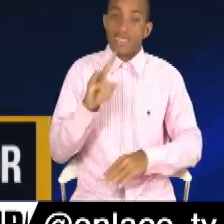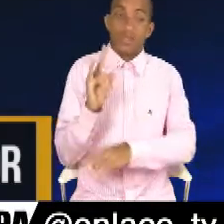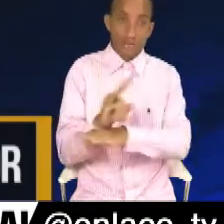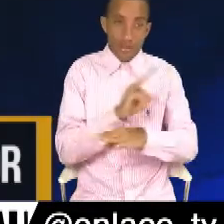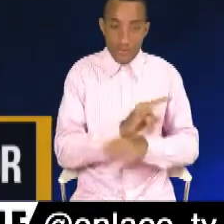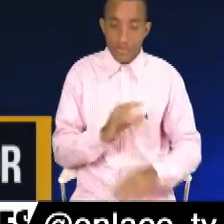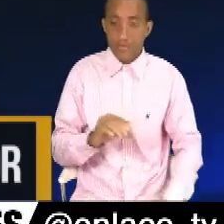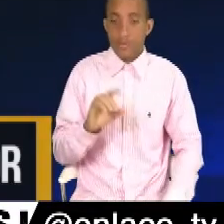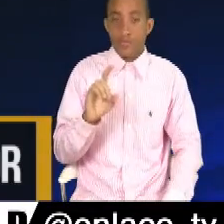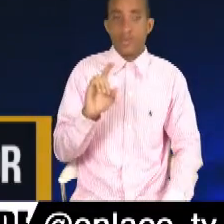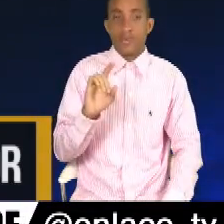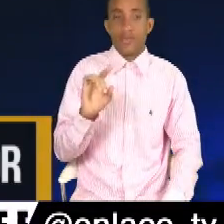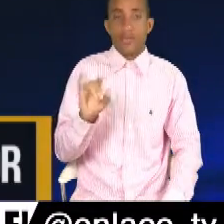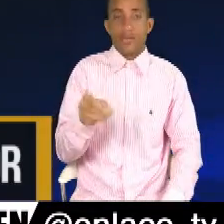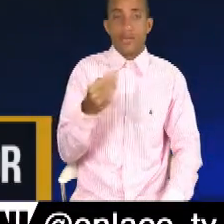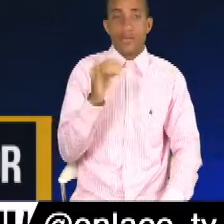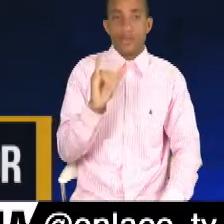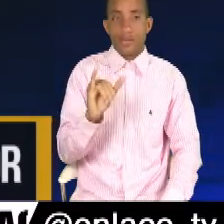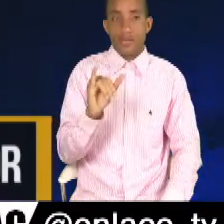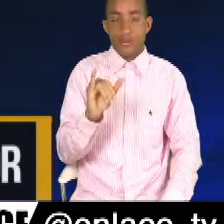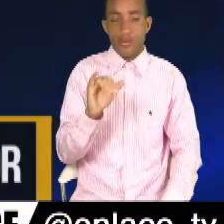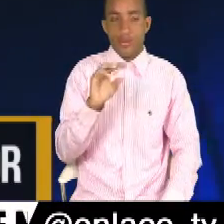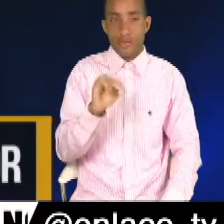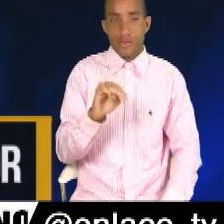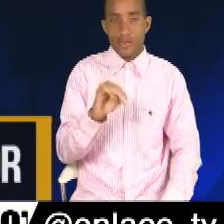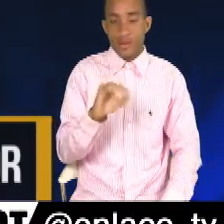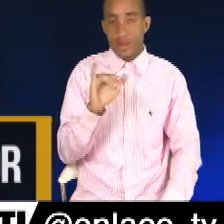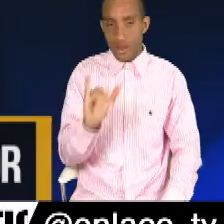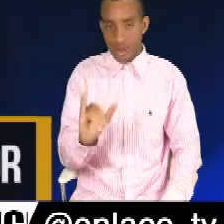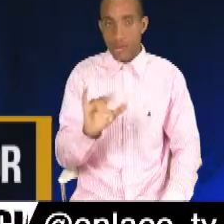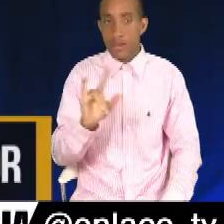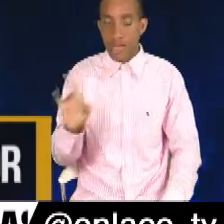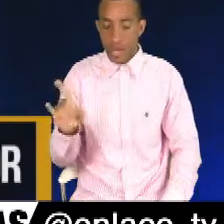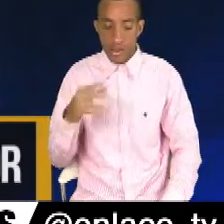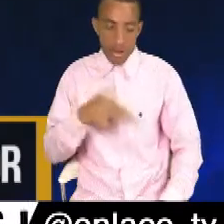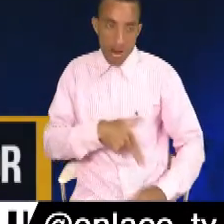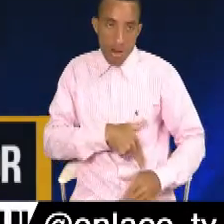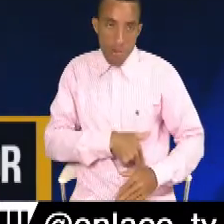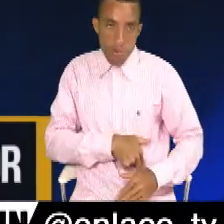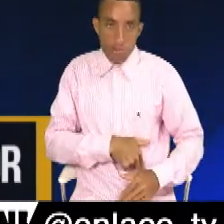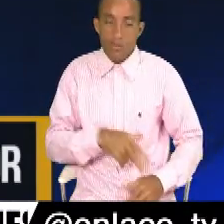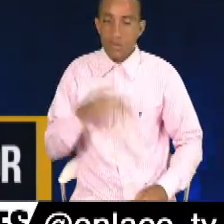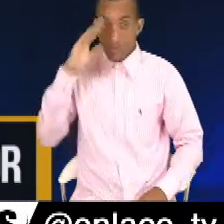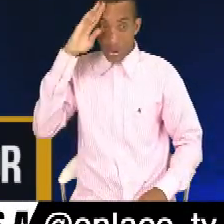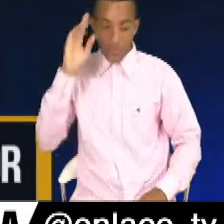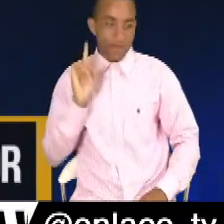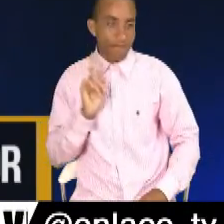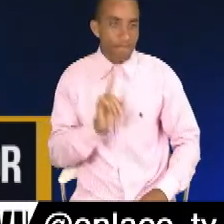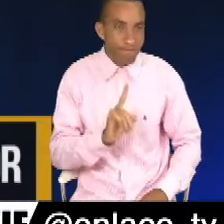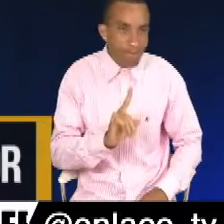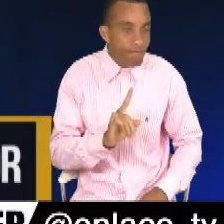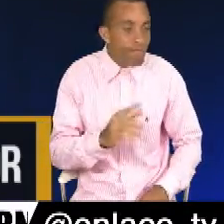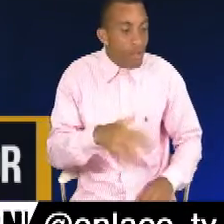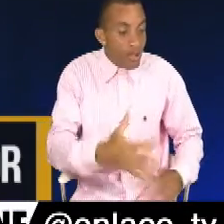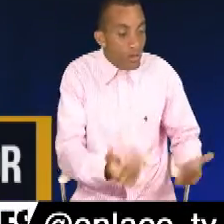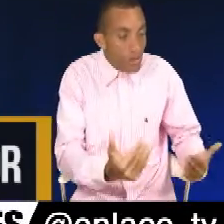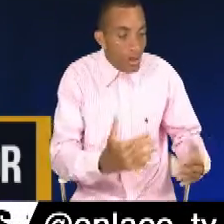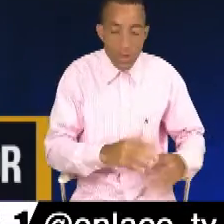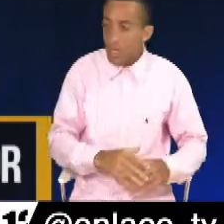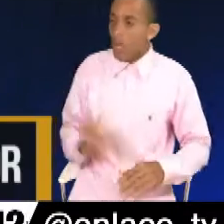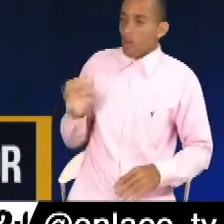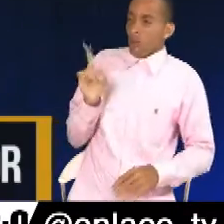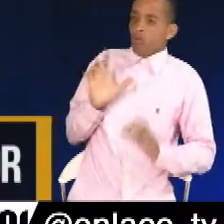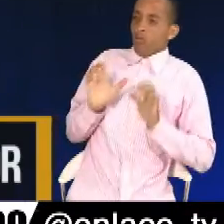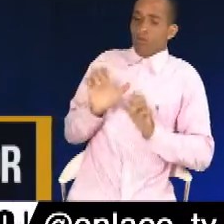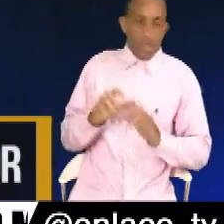Jimmy, al parecer, tenía en su poder un arma de fuego que iba a ser incautada por la policía. Al resistirse al procedimiento, como también se ve en